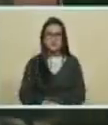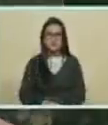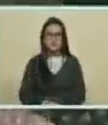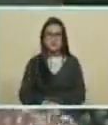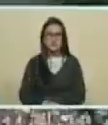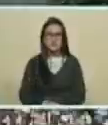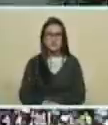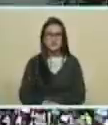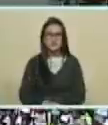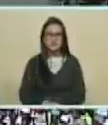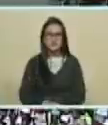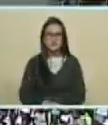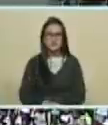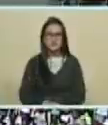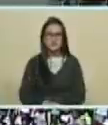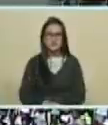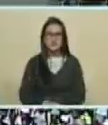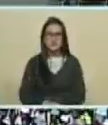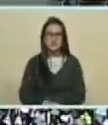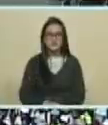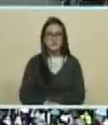Un poquito de agua, por favor.